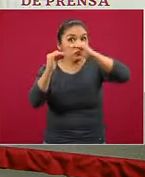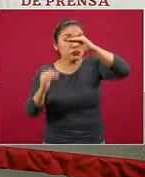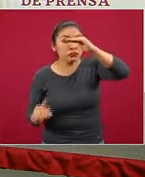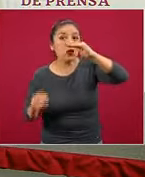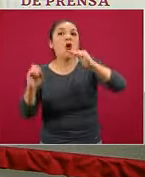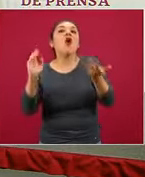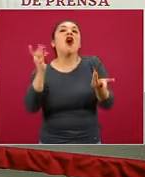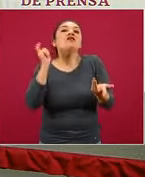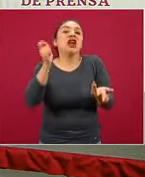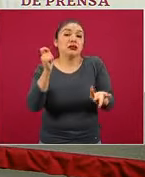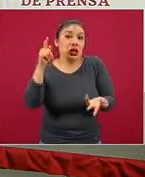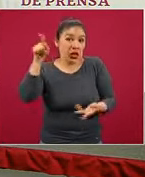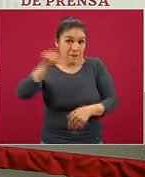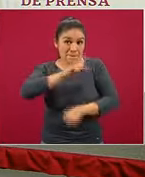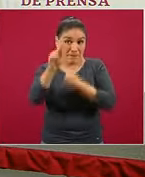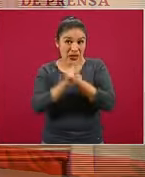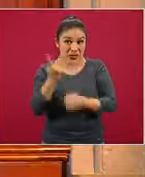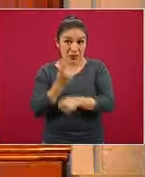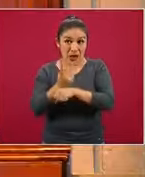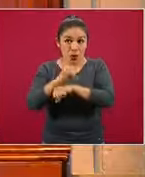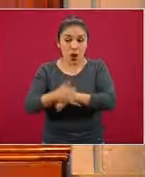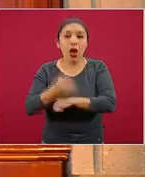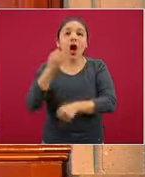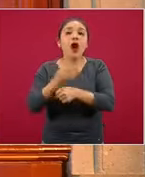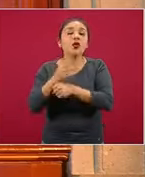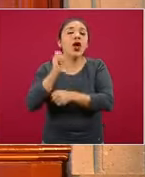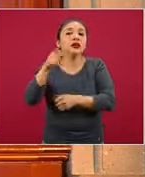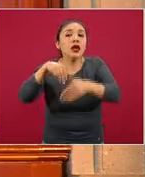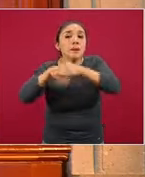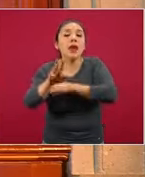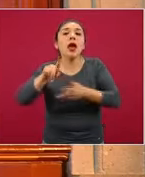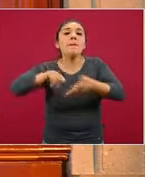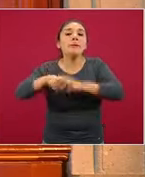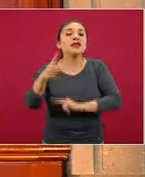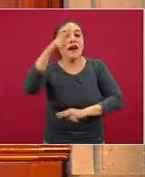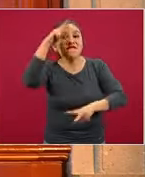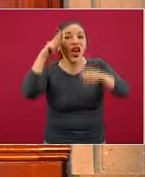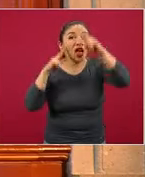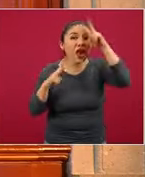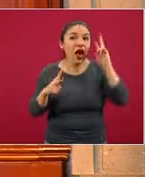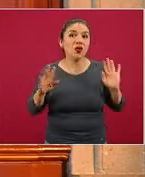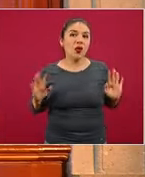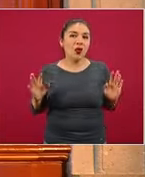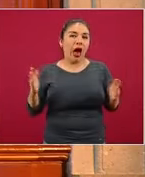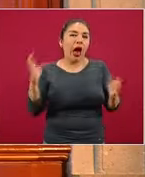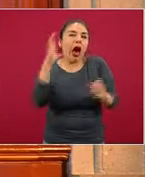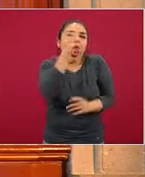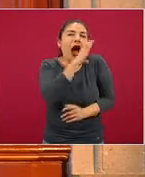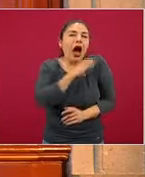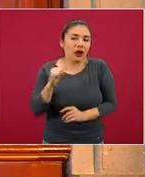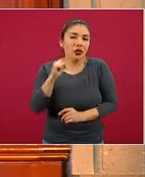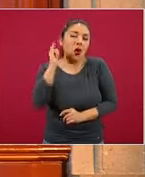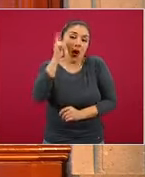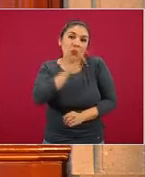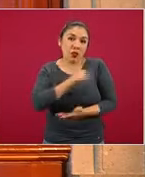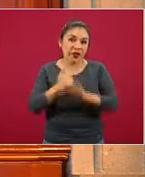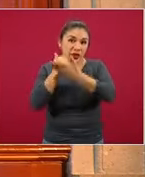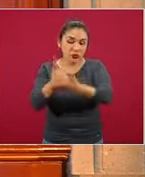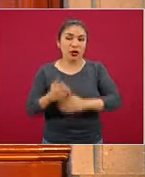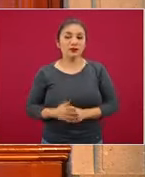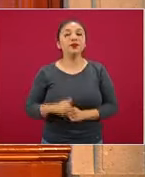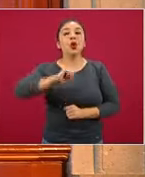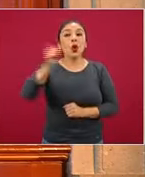mantiene, dado que Paraguay está entrando a su época de verano, pues bueno, eso pudiera en su momento contribuir.